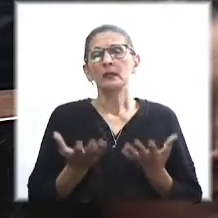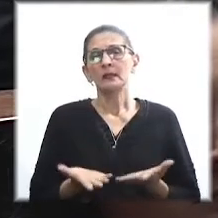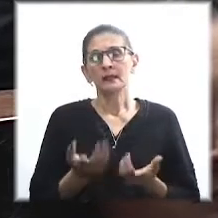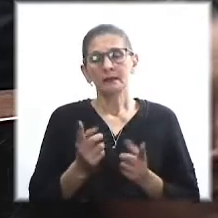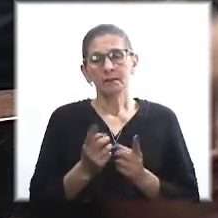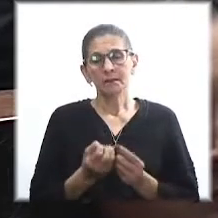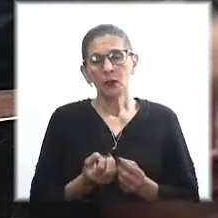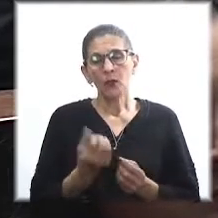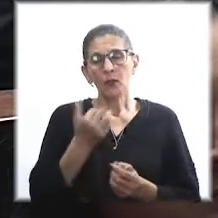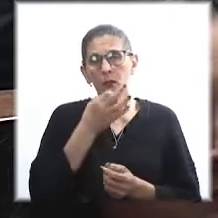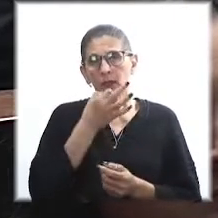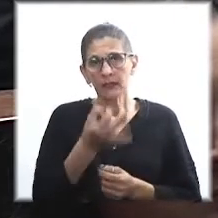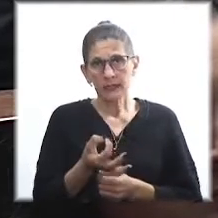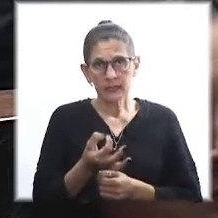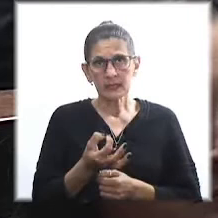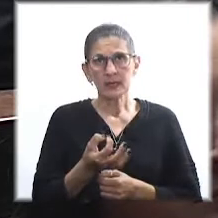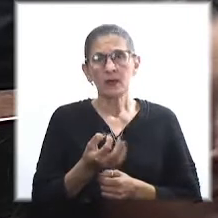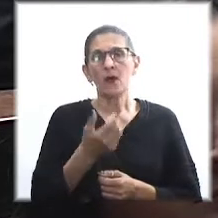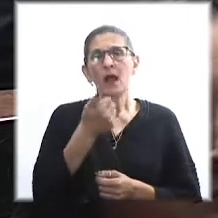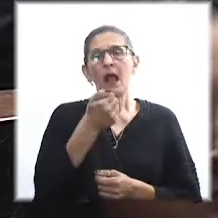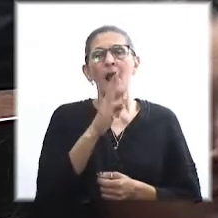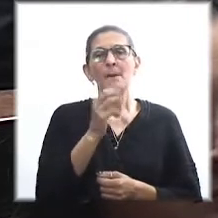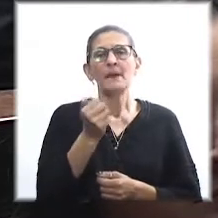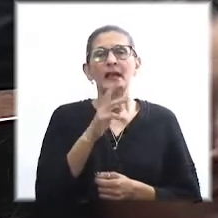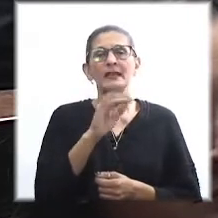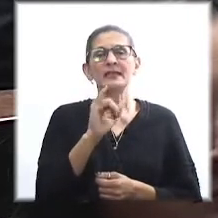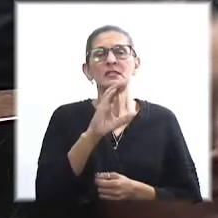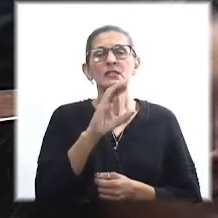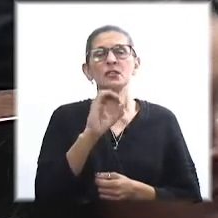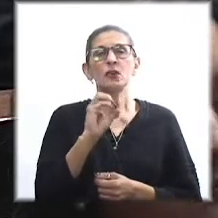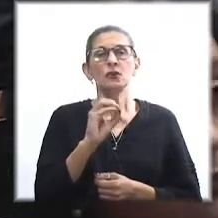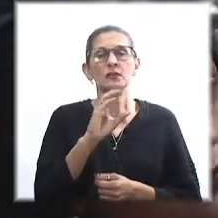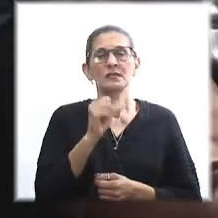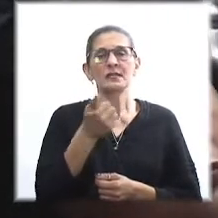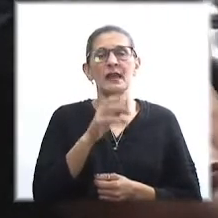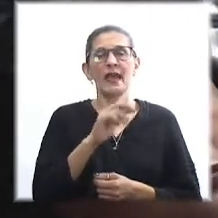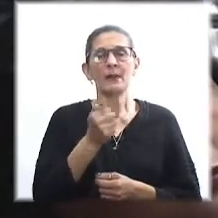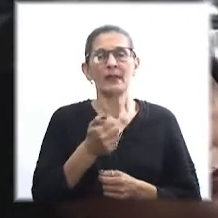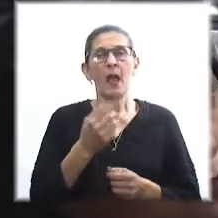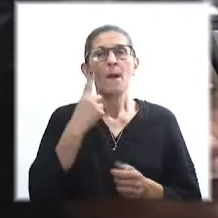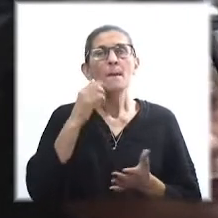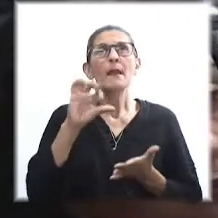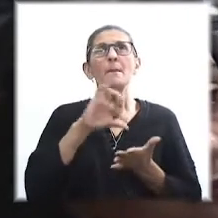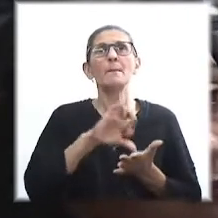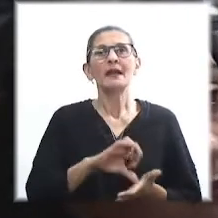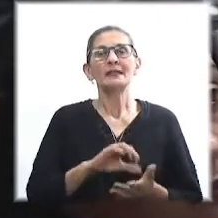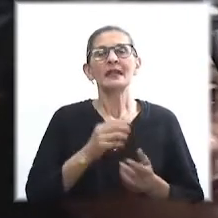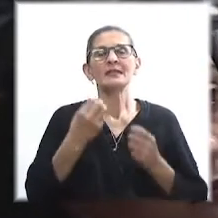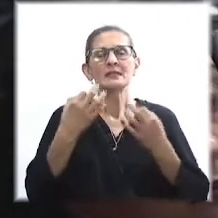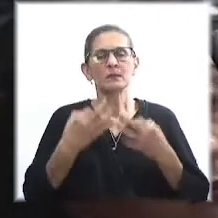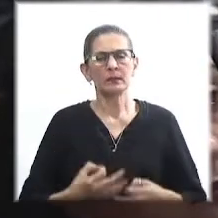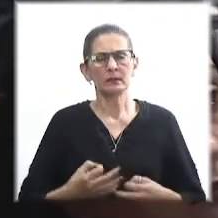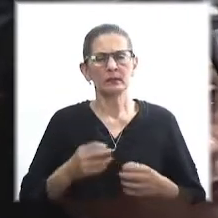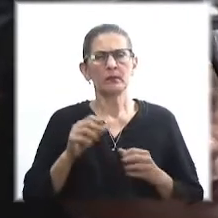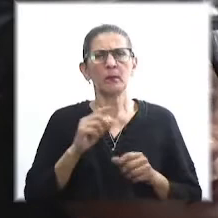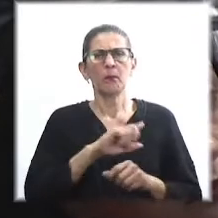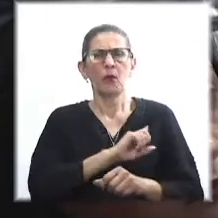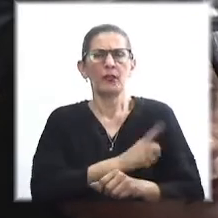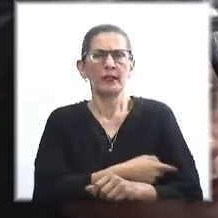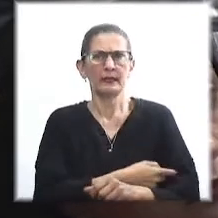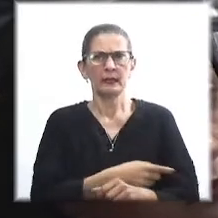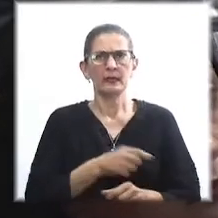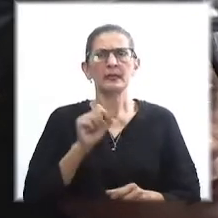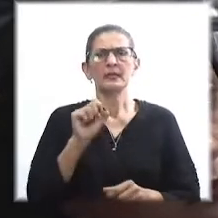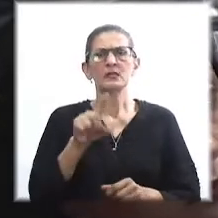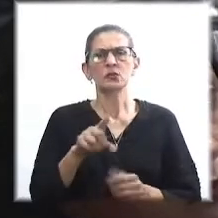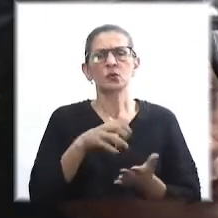tal pudo decir quizás con Aparicio Saravia: patria es el poder prestigiado por sus honradeces y la religión